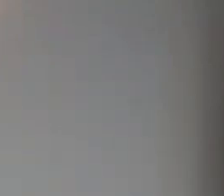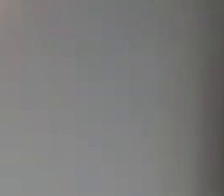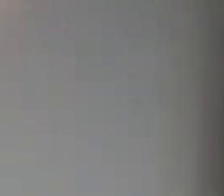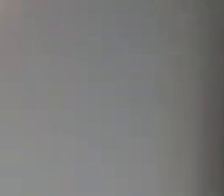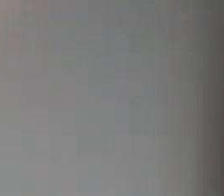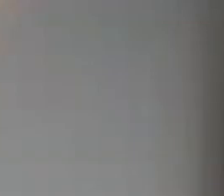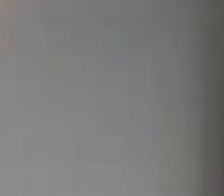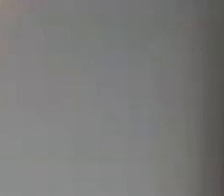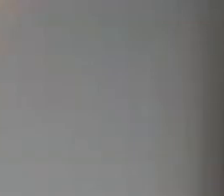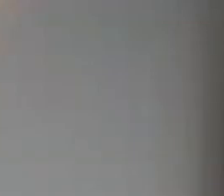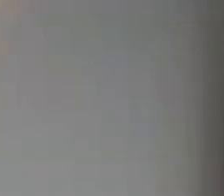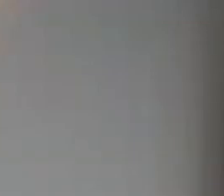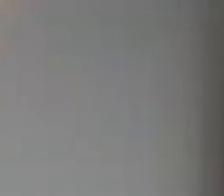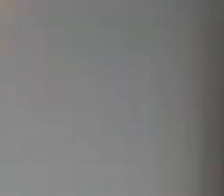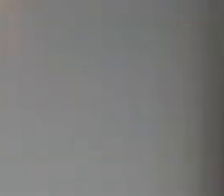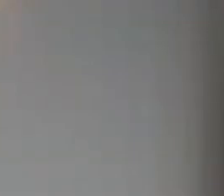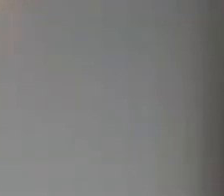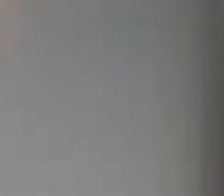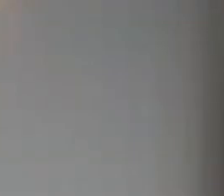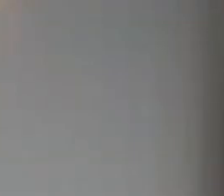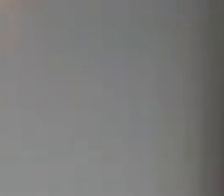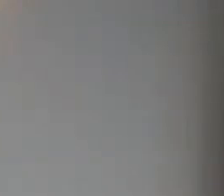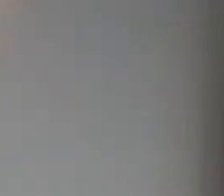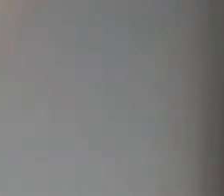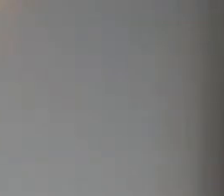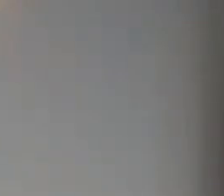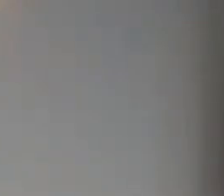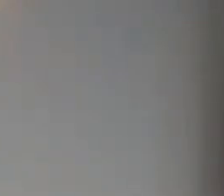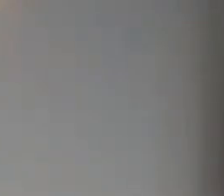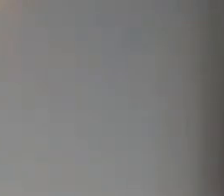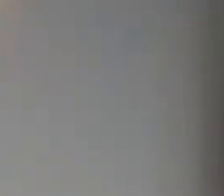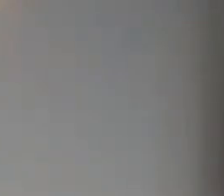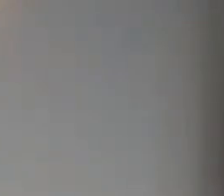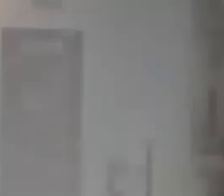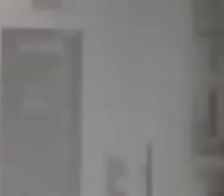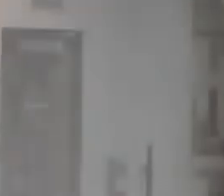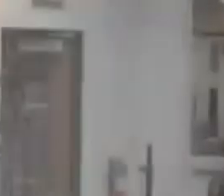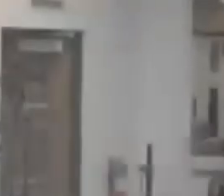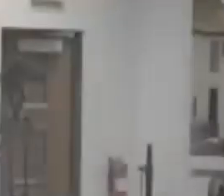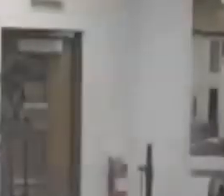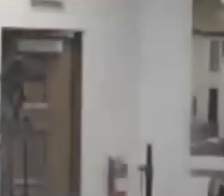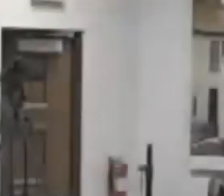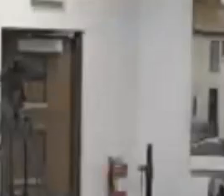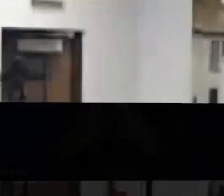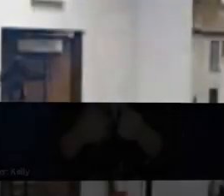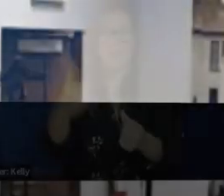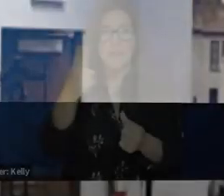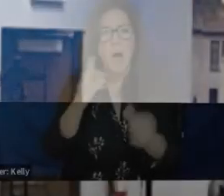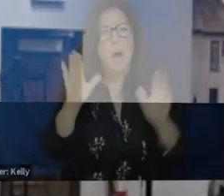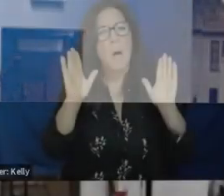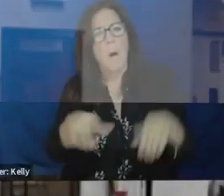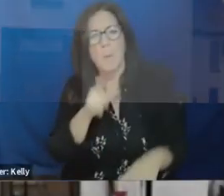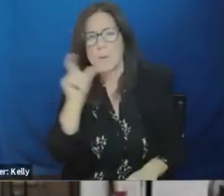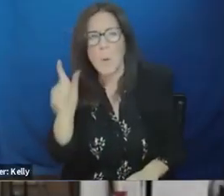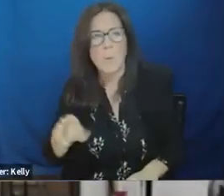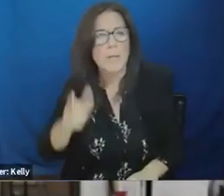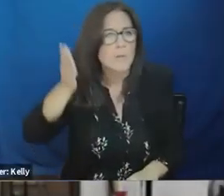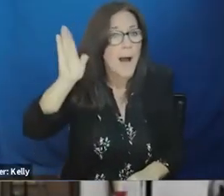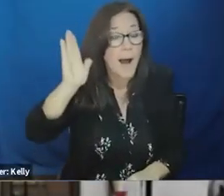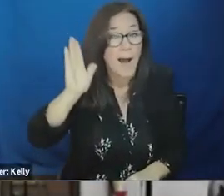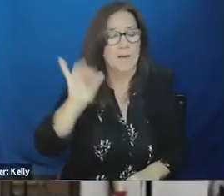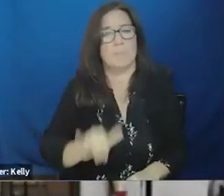presidenta del consejo ford definitivamente queremos tener la oportunidad dado que al principio no tenemos mucho que ofrecer el consejo en este reporte pero